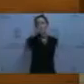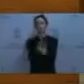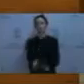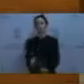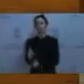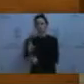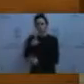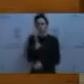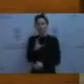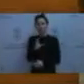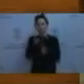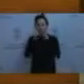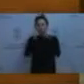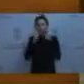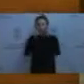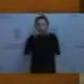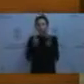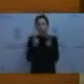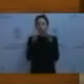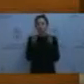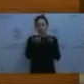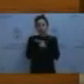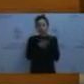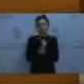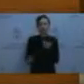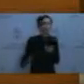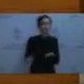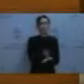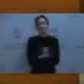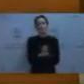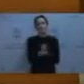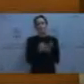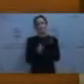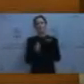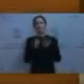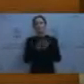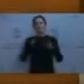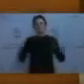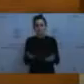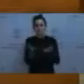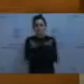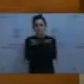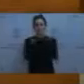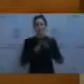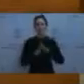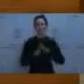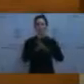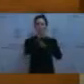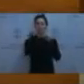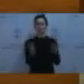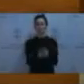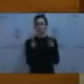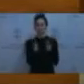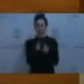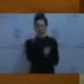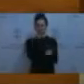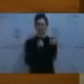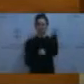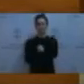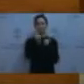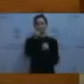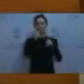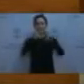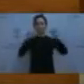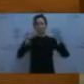poder exprimir todos los recursos disponibles para promover el desarrollo social, económico y